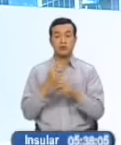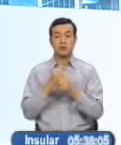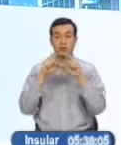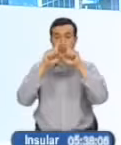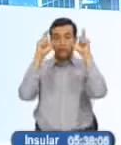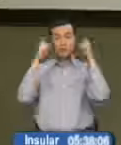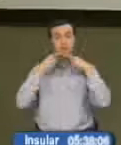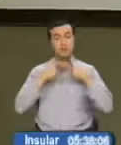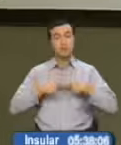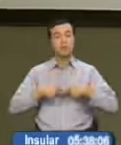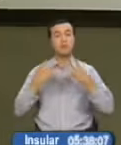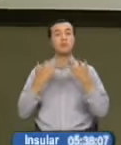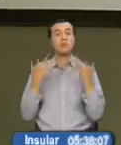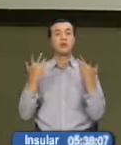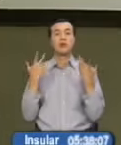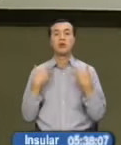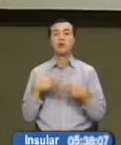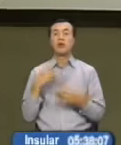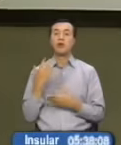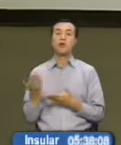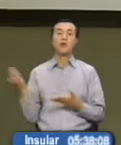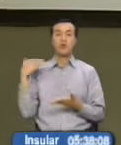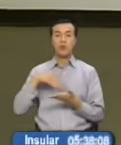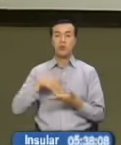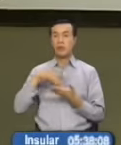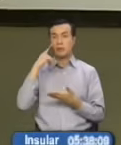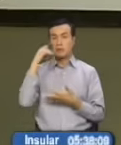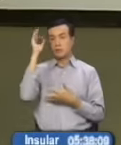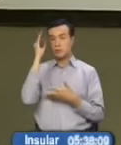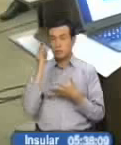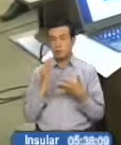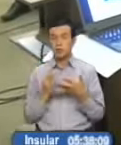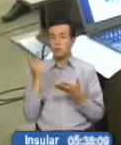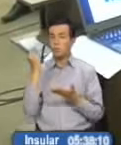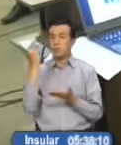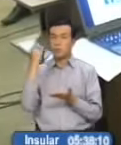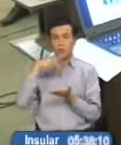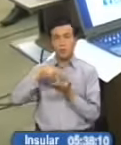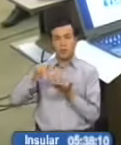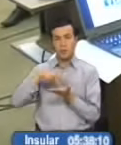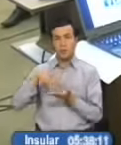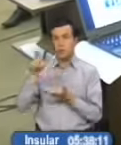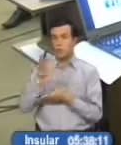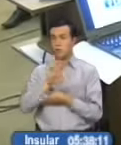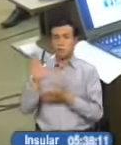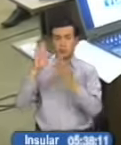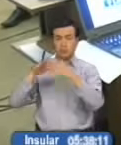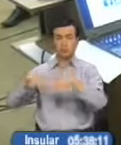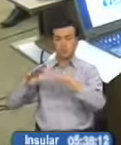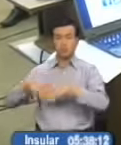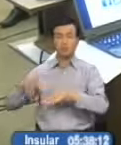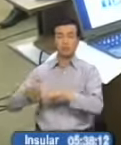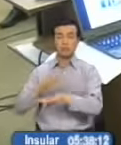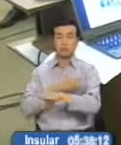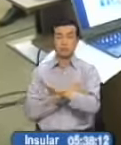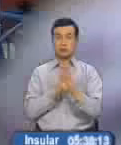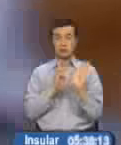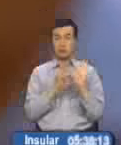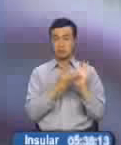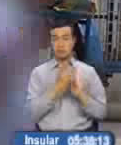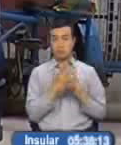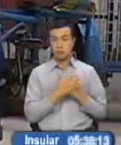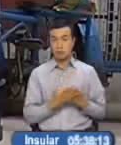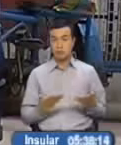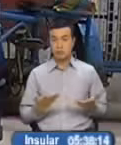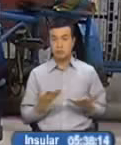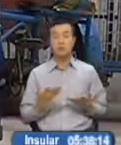en un boletín de prensa que se ha realizado un nuevo corte de asistencias y pago de coberturas a las personas afectadas por el sismo del pasado abril,